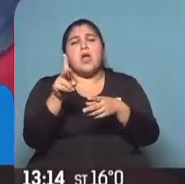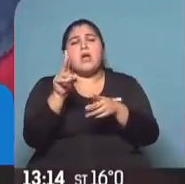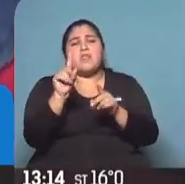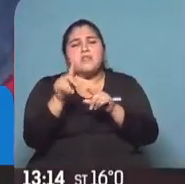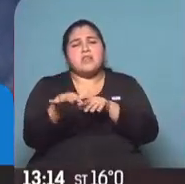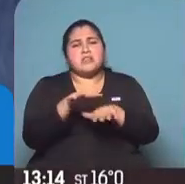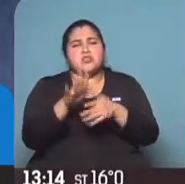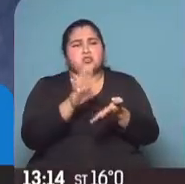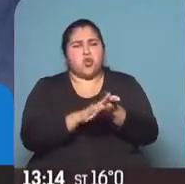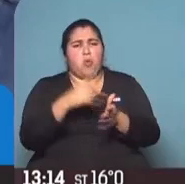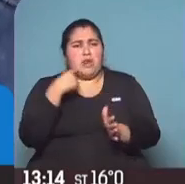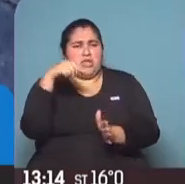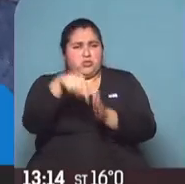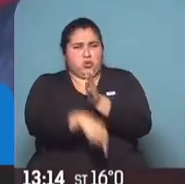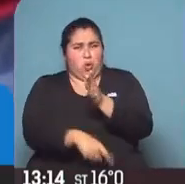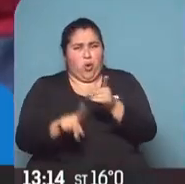sur